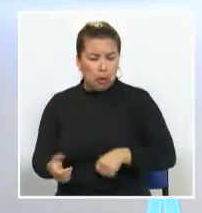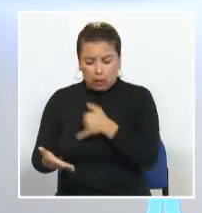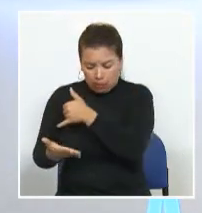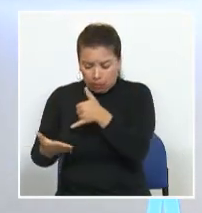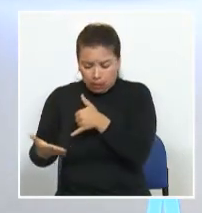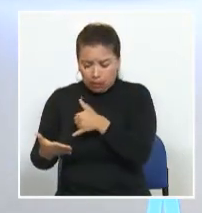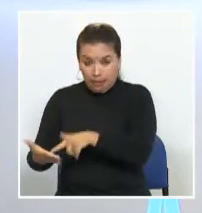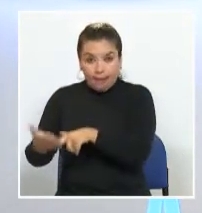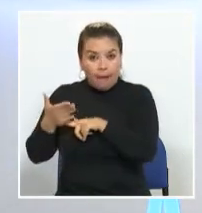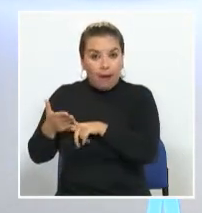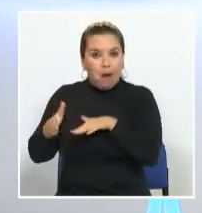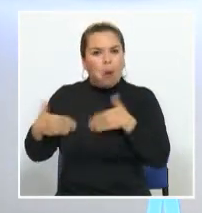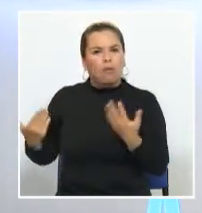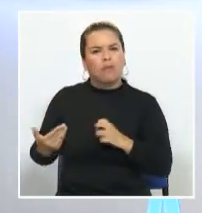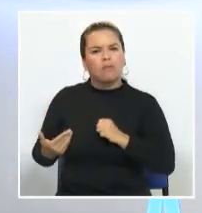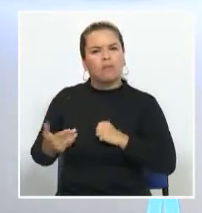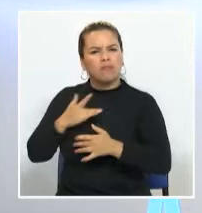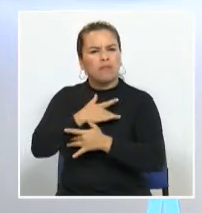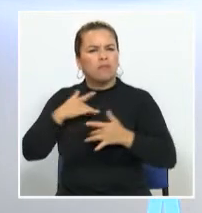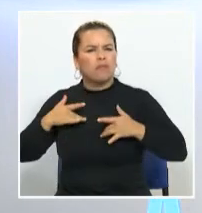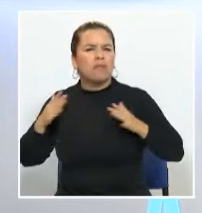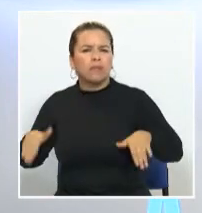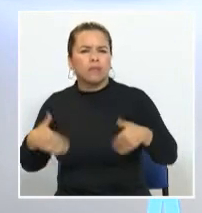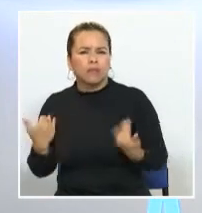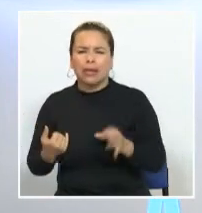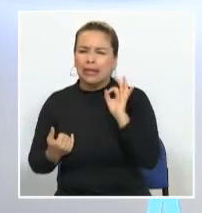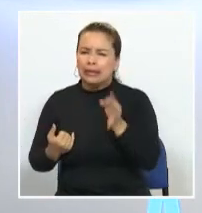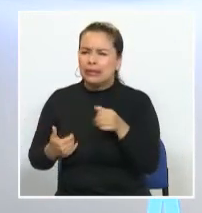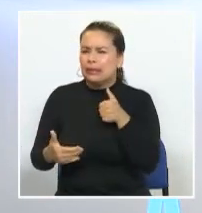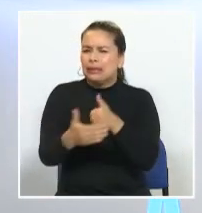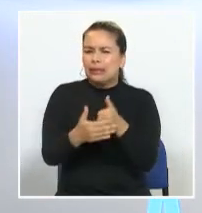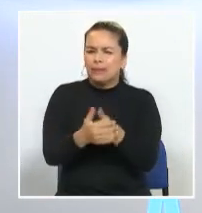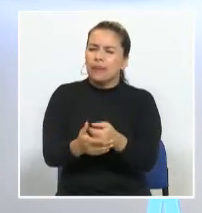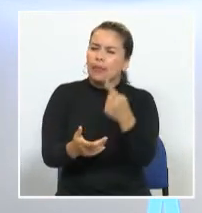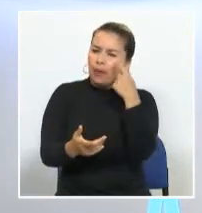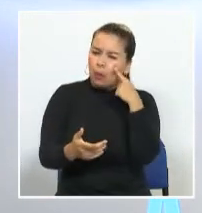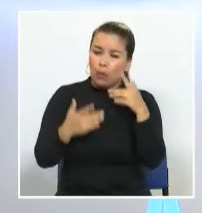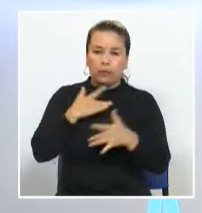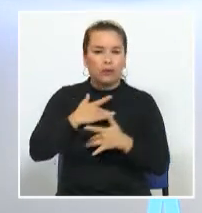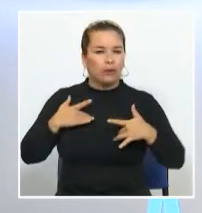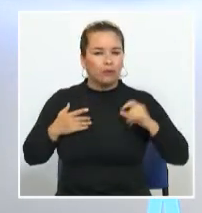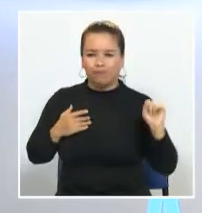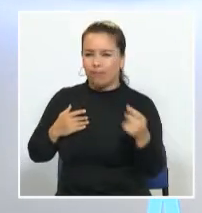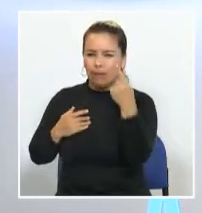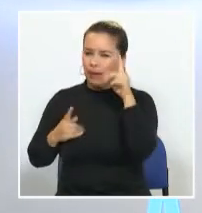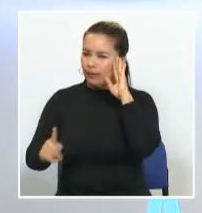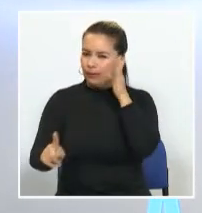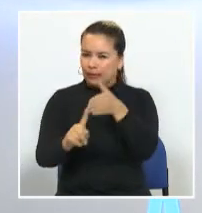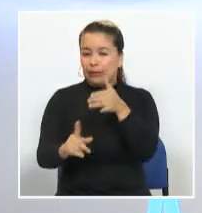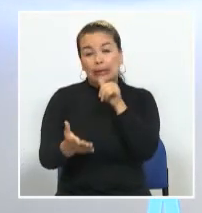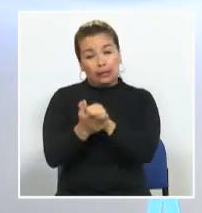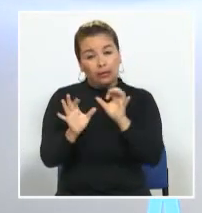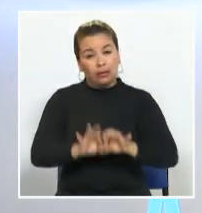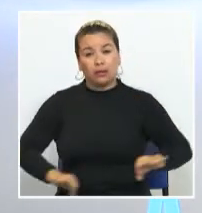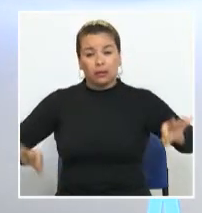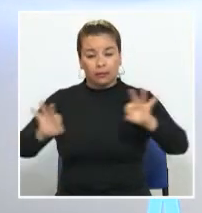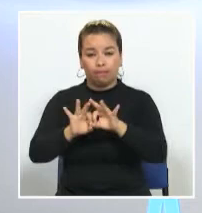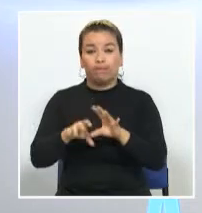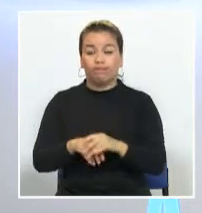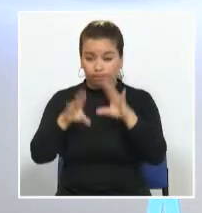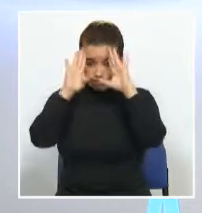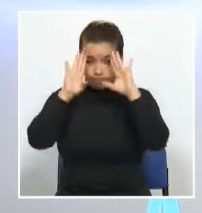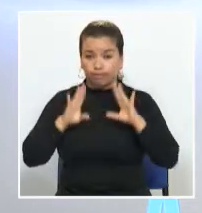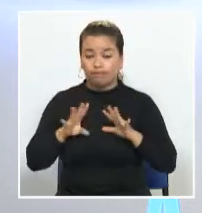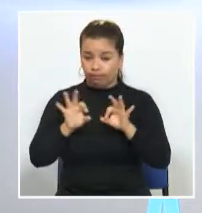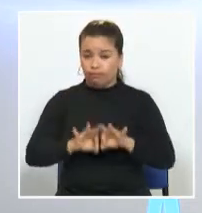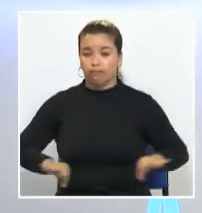cuenta cómo está su salud. Siempre hemos insistido, nuestra salud debería ser primero y deberíamos ponerle más atención a esta porque gracias